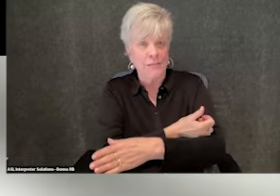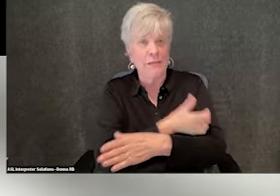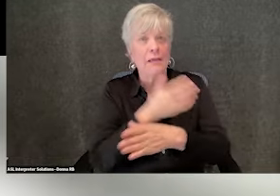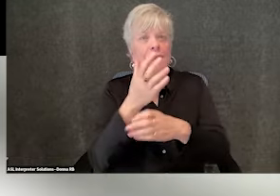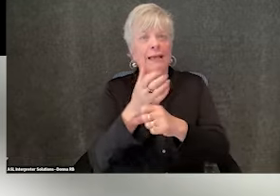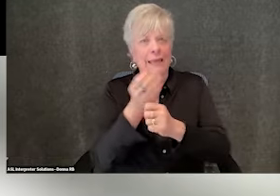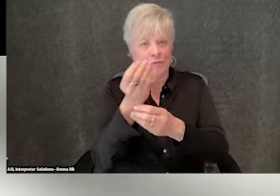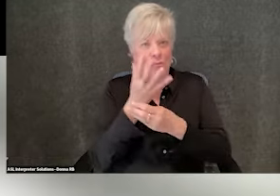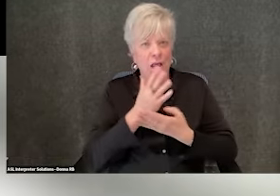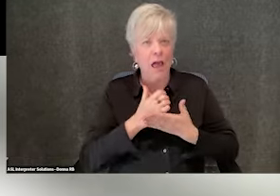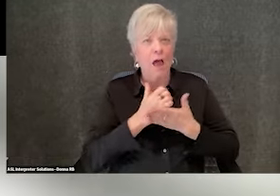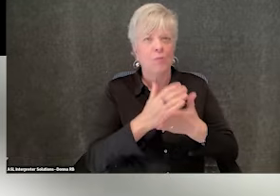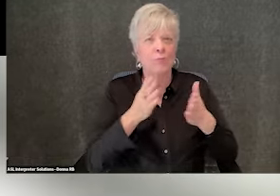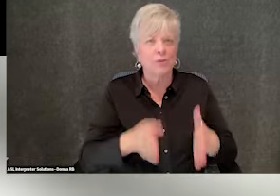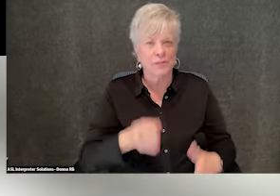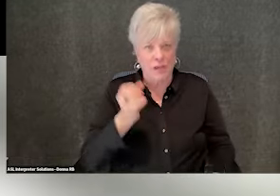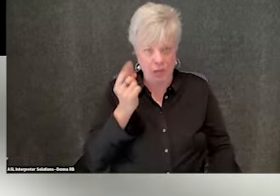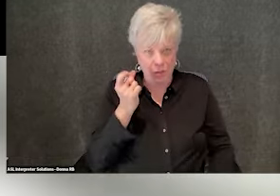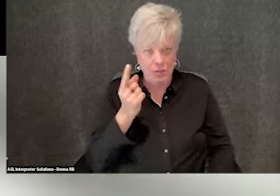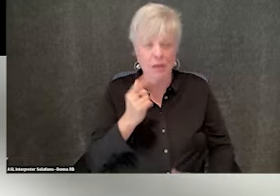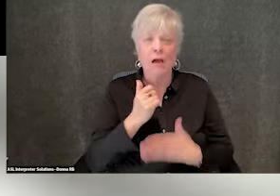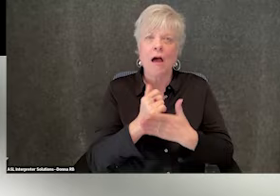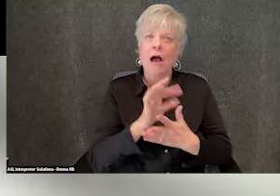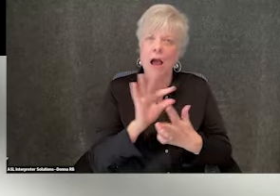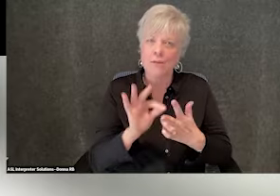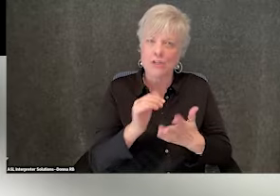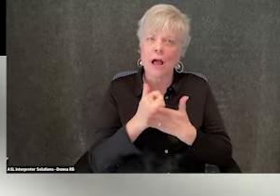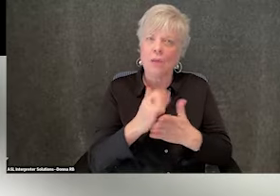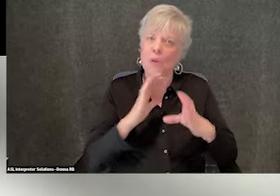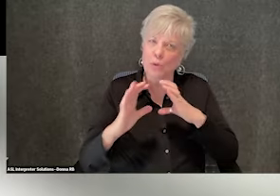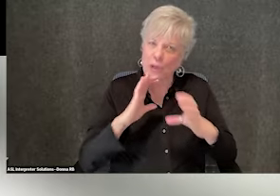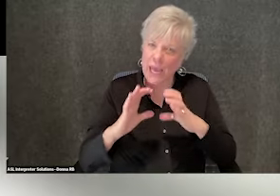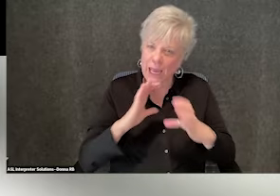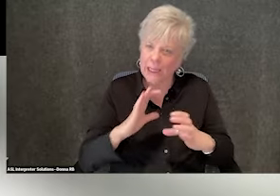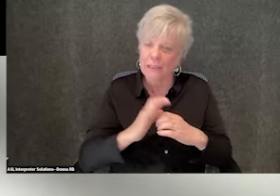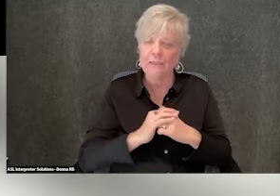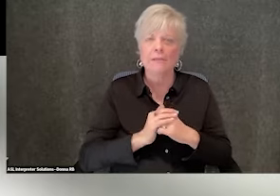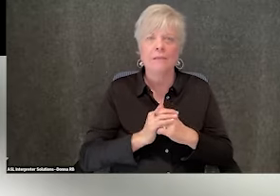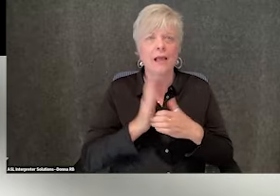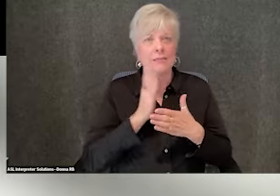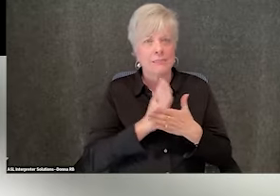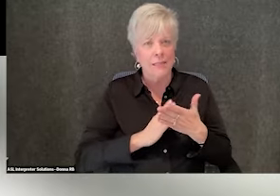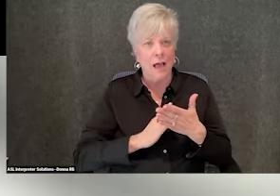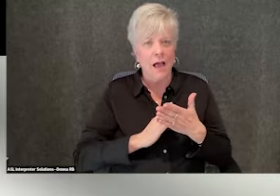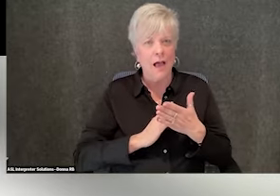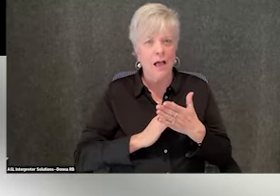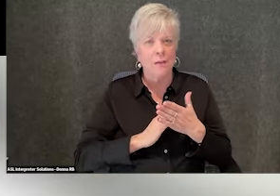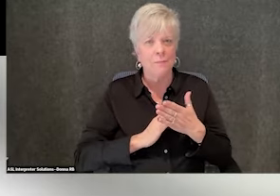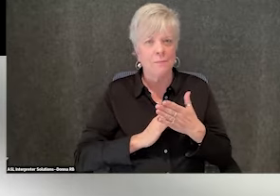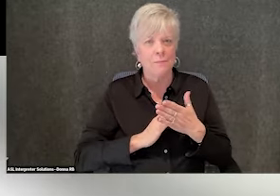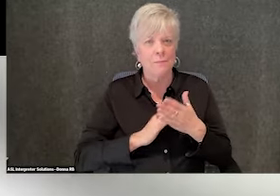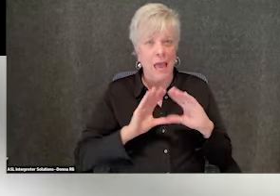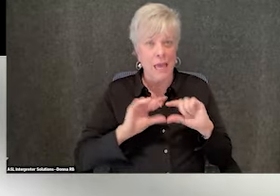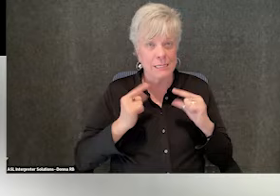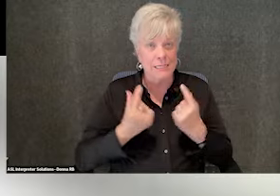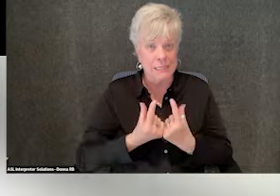apoyada. Es el acuerdo de la toma de decisiones apoyada es